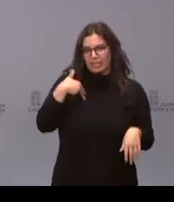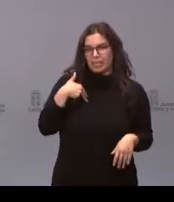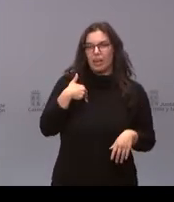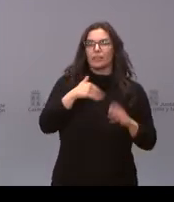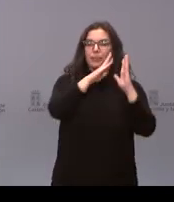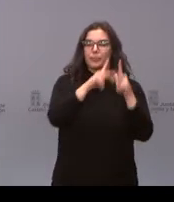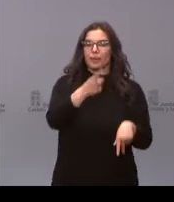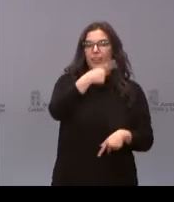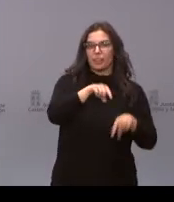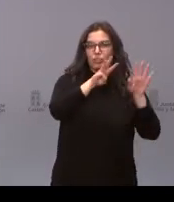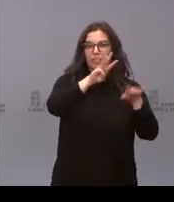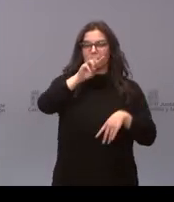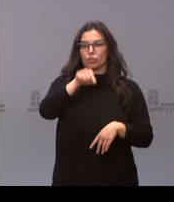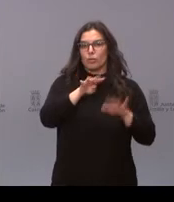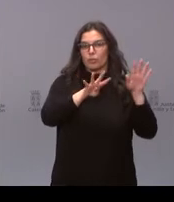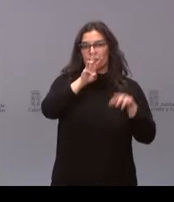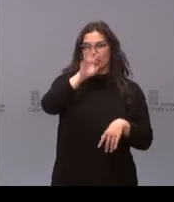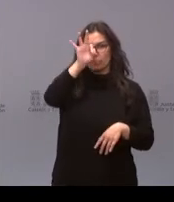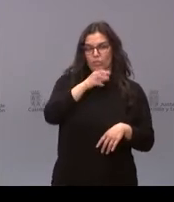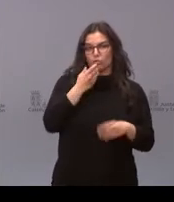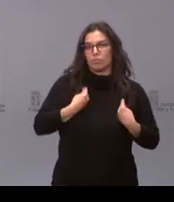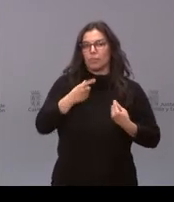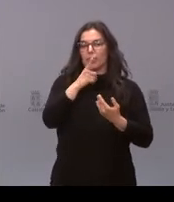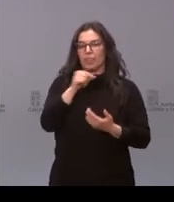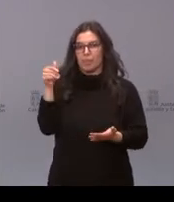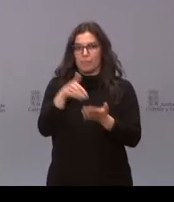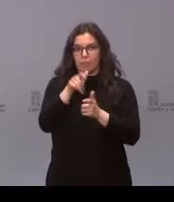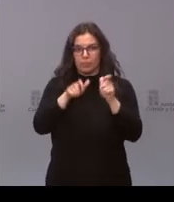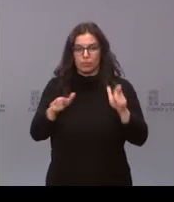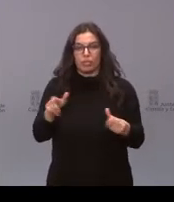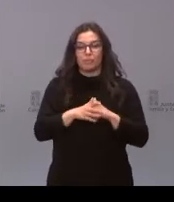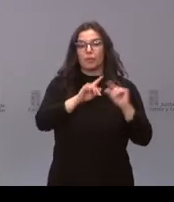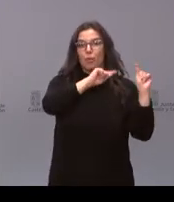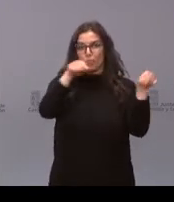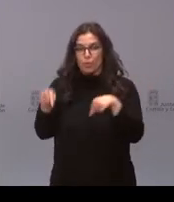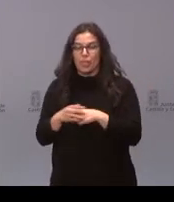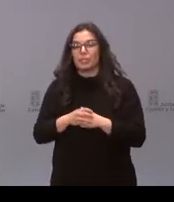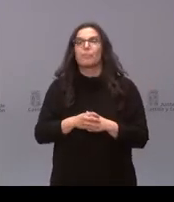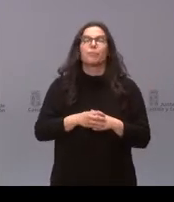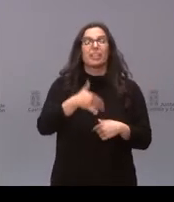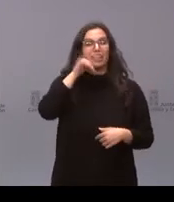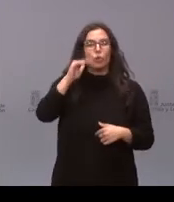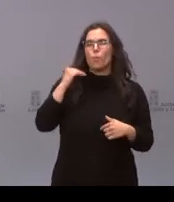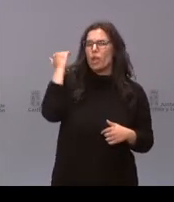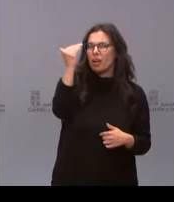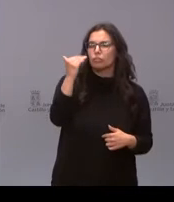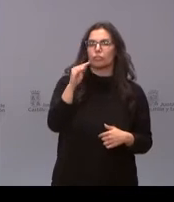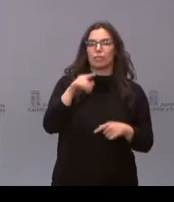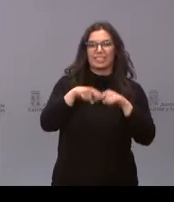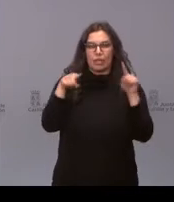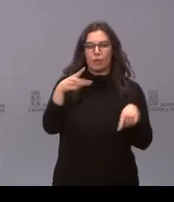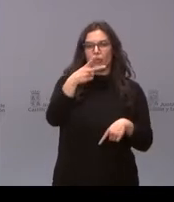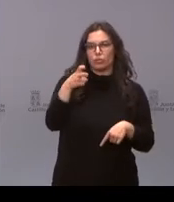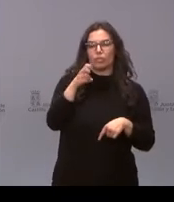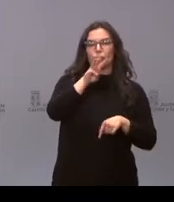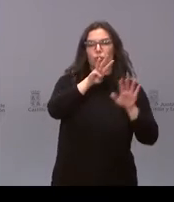183 93% mil habitantes por provincias tenemos riesgo muy alto en segovia